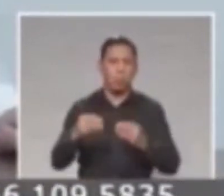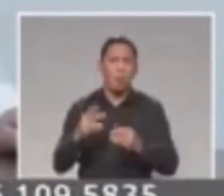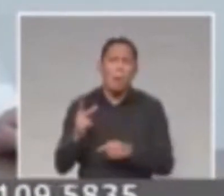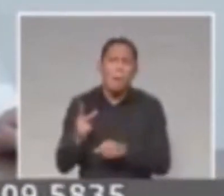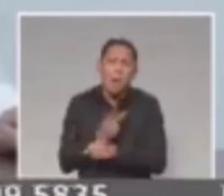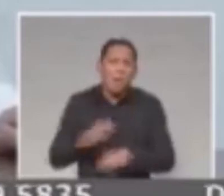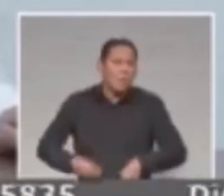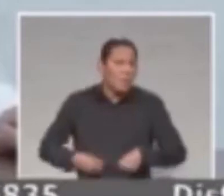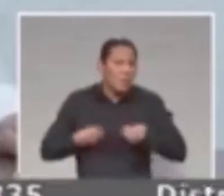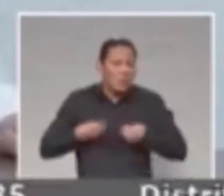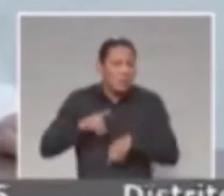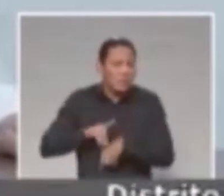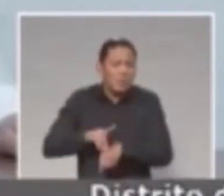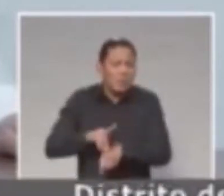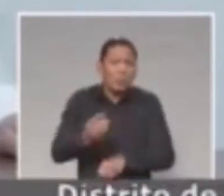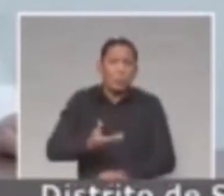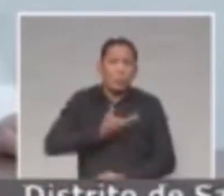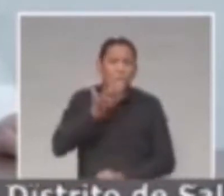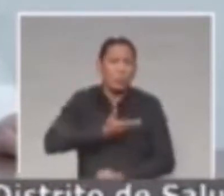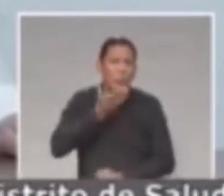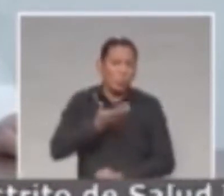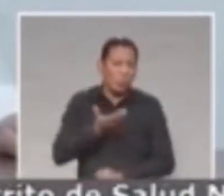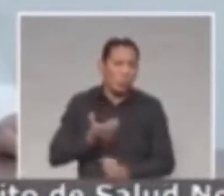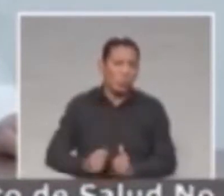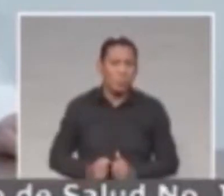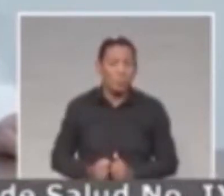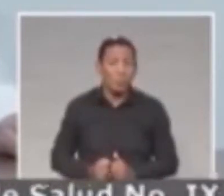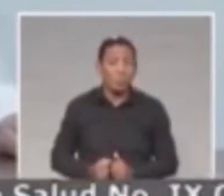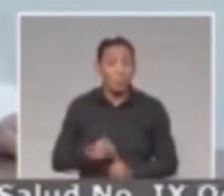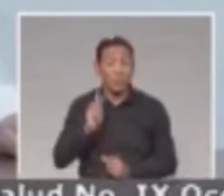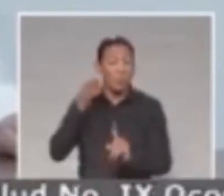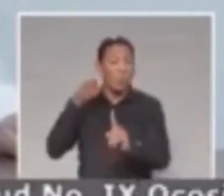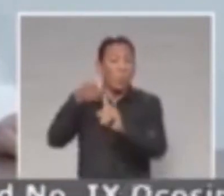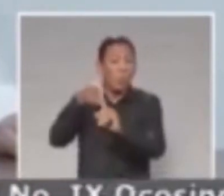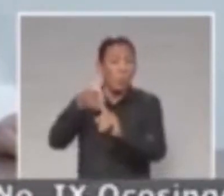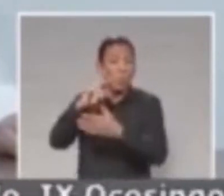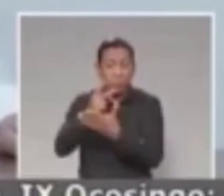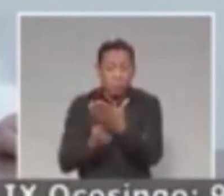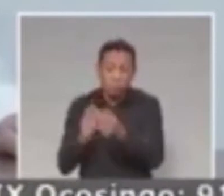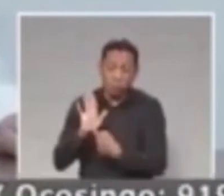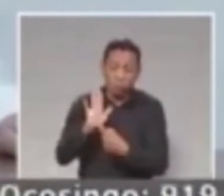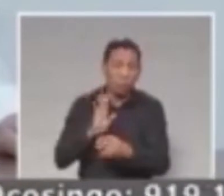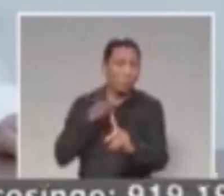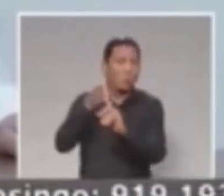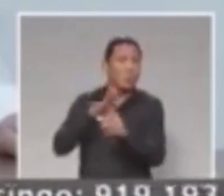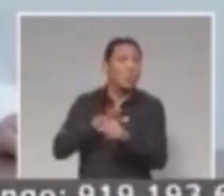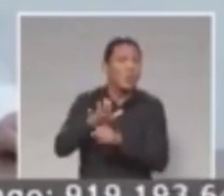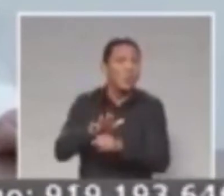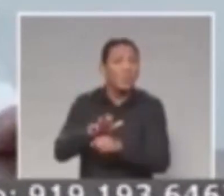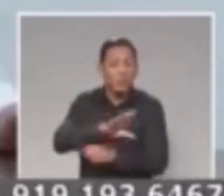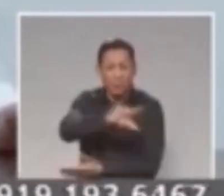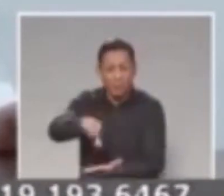pase en la vida diaria, así estamos acostumbrados. El objetivo del programa es transformar el centro